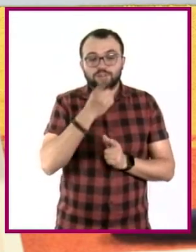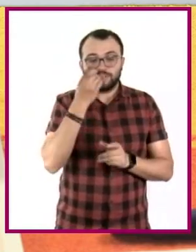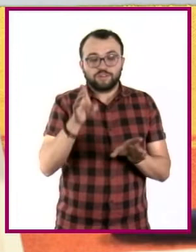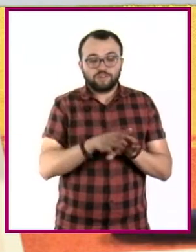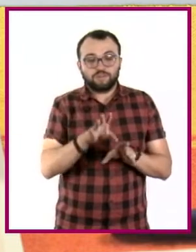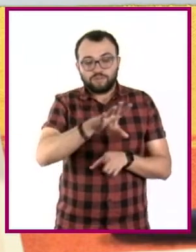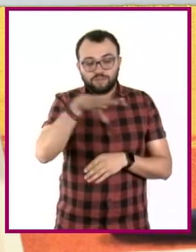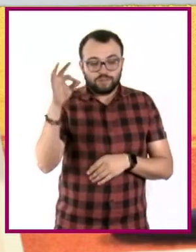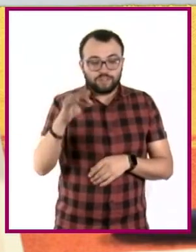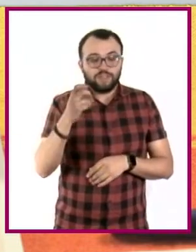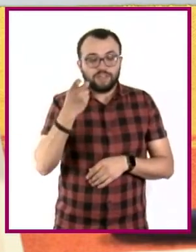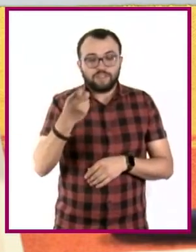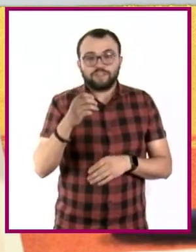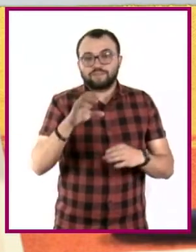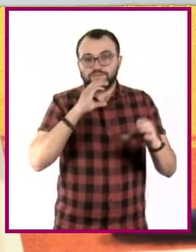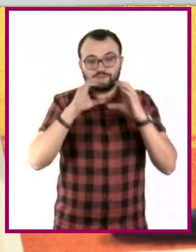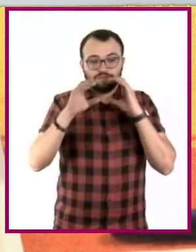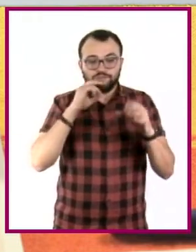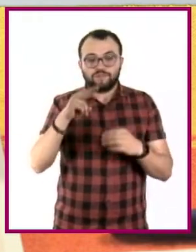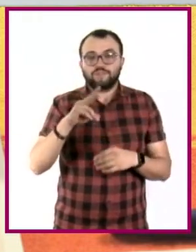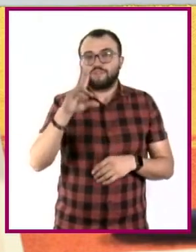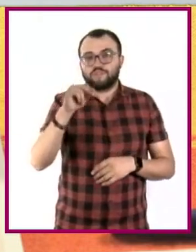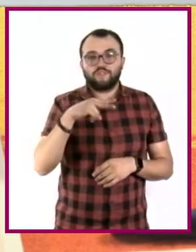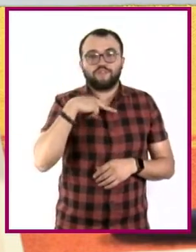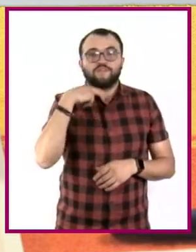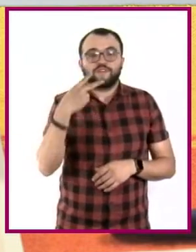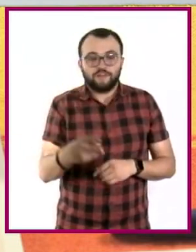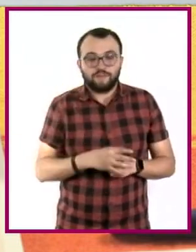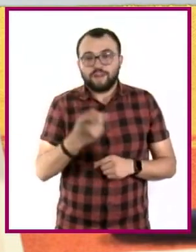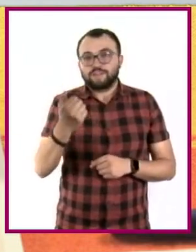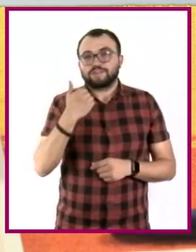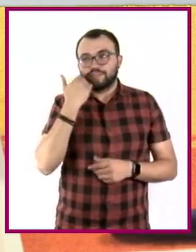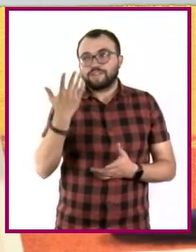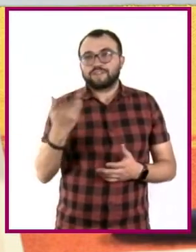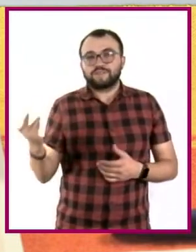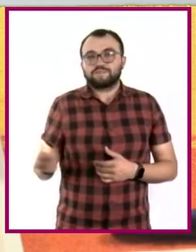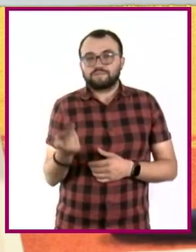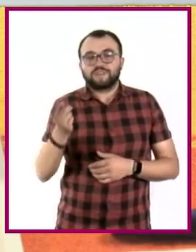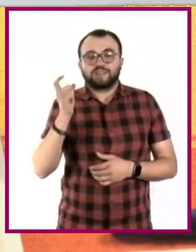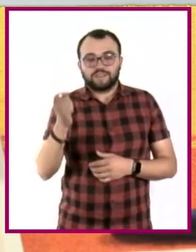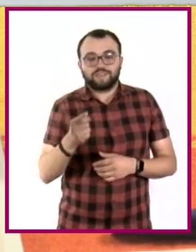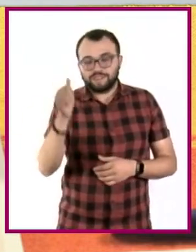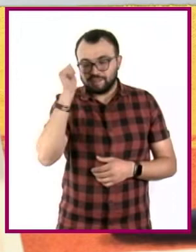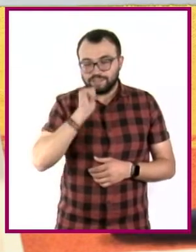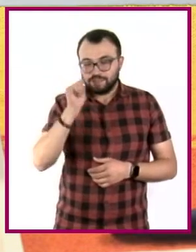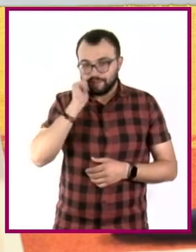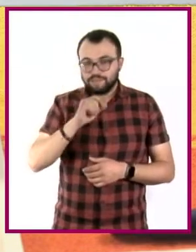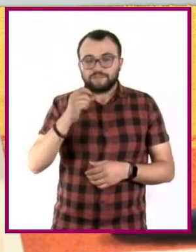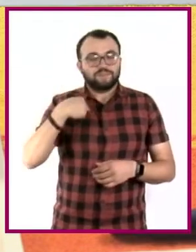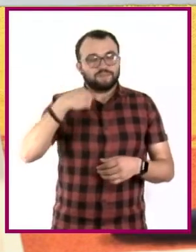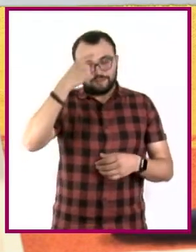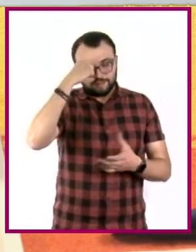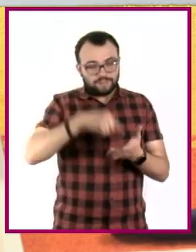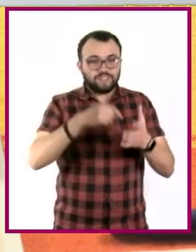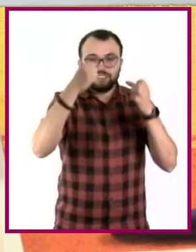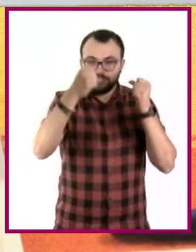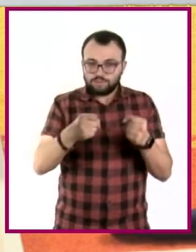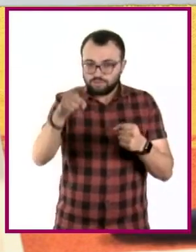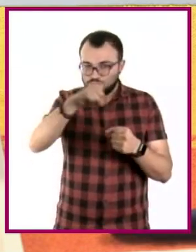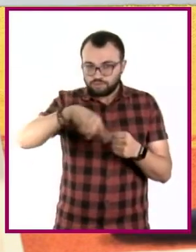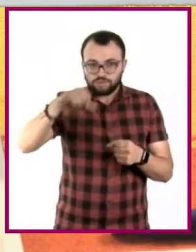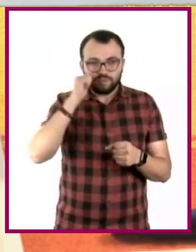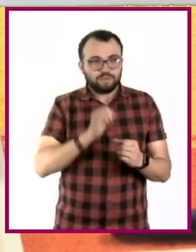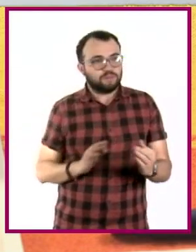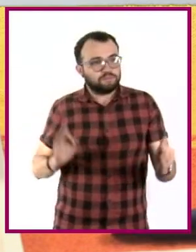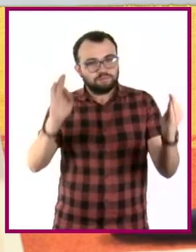justo de comunicación no verbal que indica a quién hay que preguntarle. Entonces, siempre seguros frente a